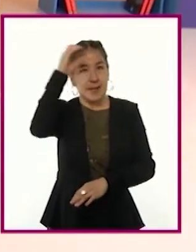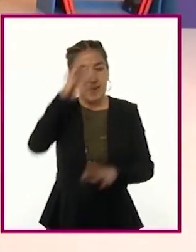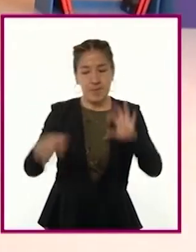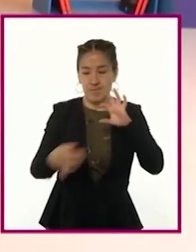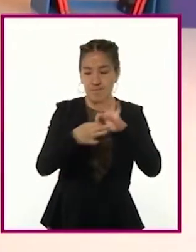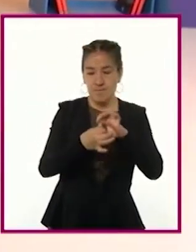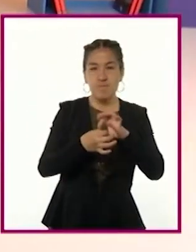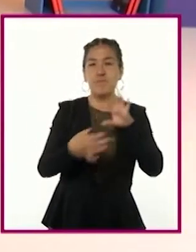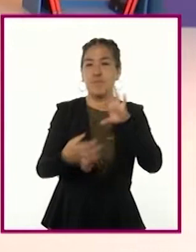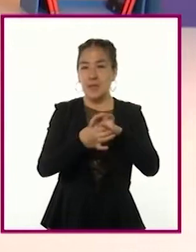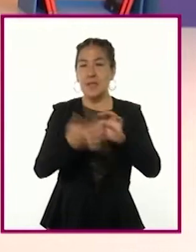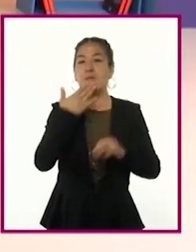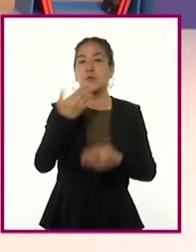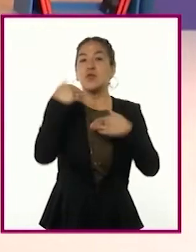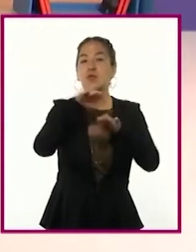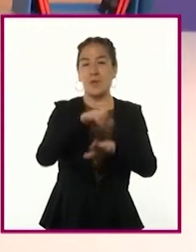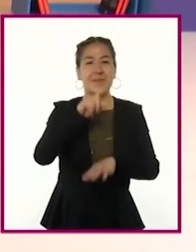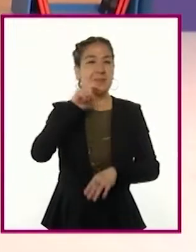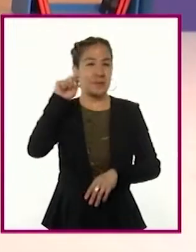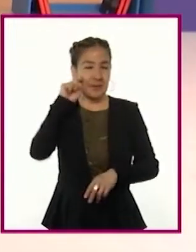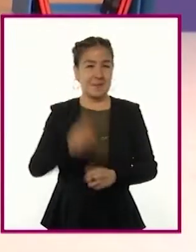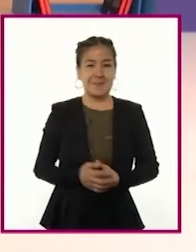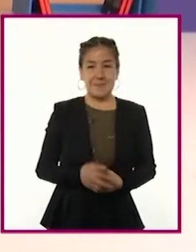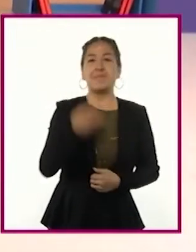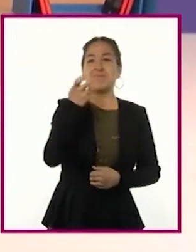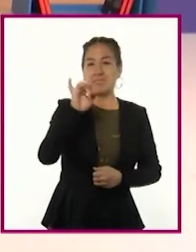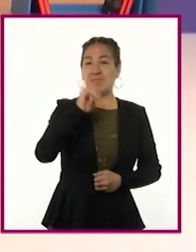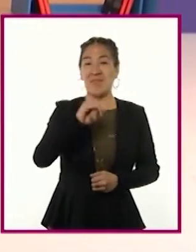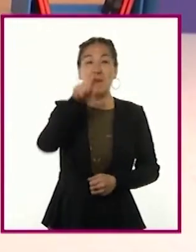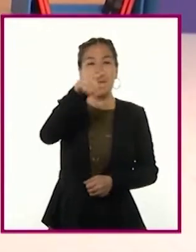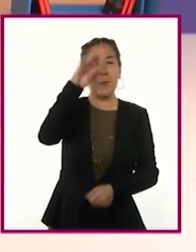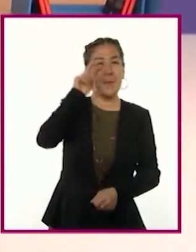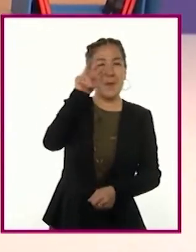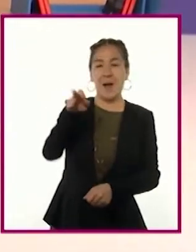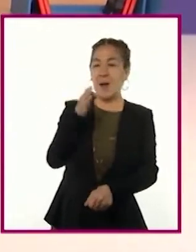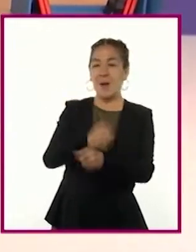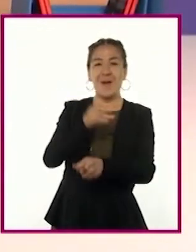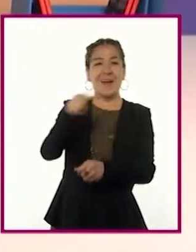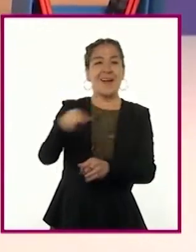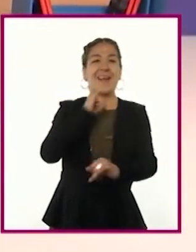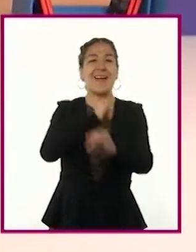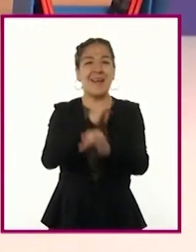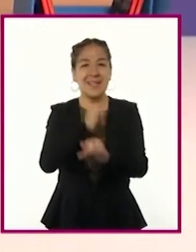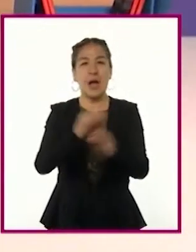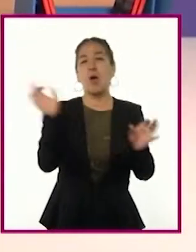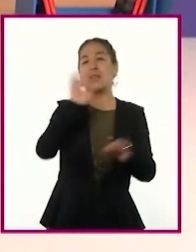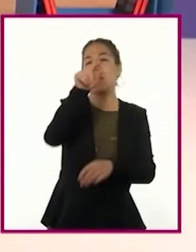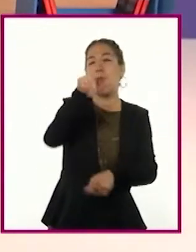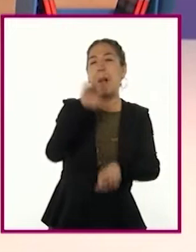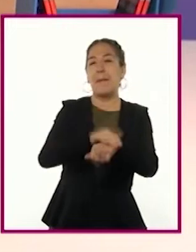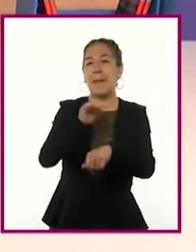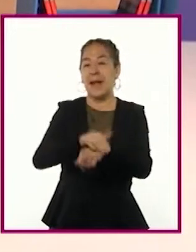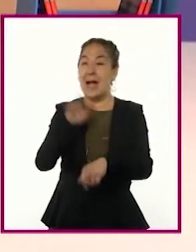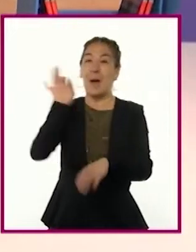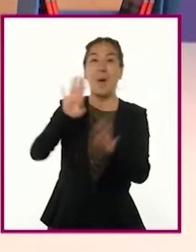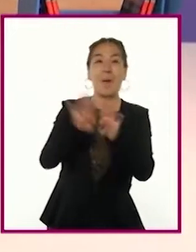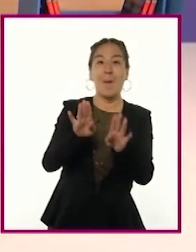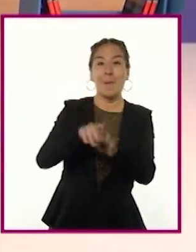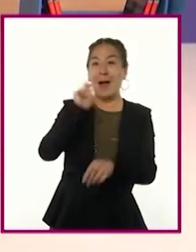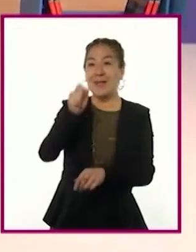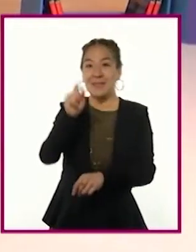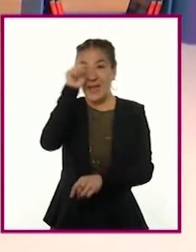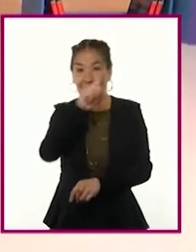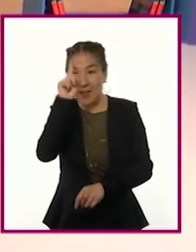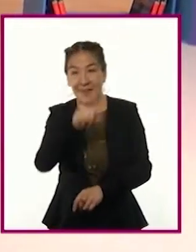Tiene mucha razón. Deben considerar que no toda la información que encuentren o la que les proporcionen sus amigos, compañeros y